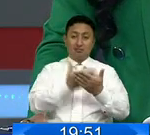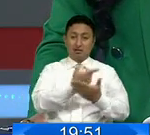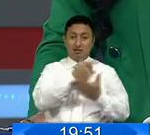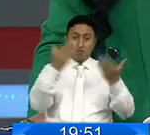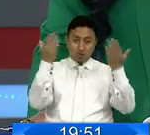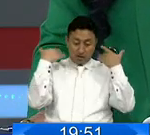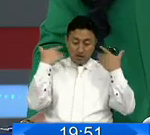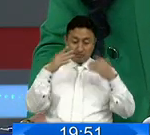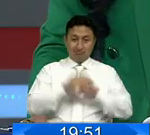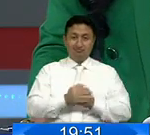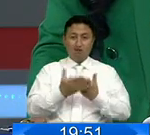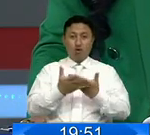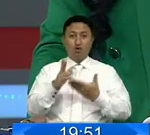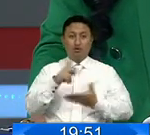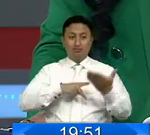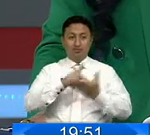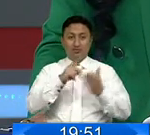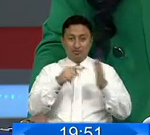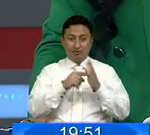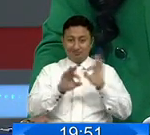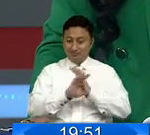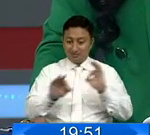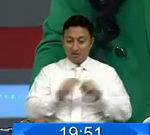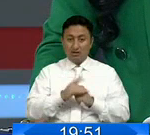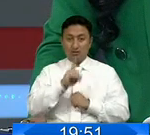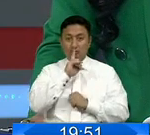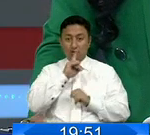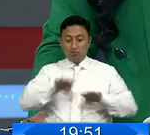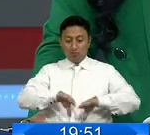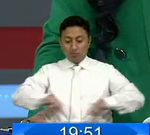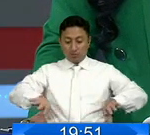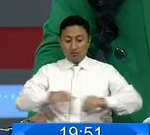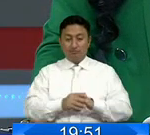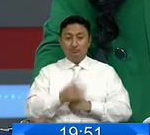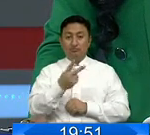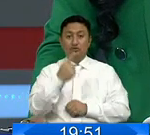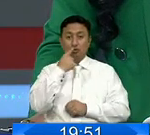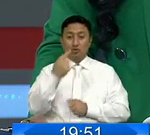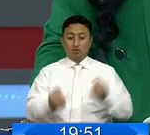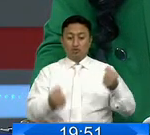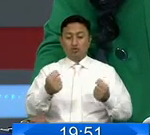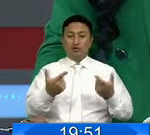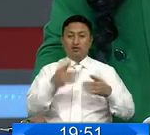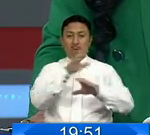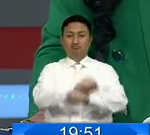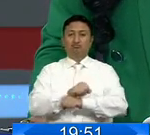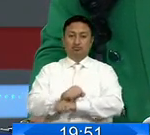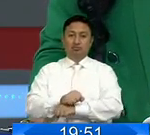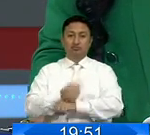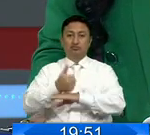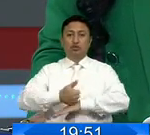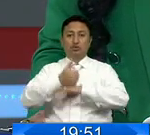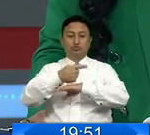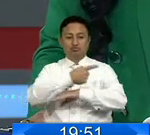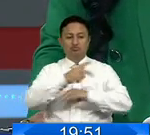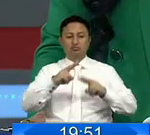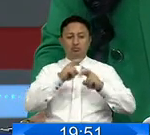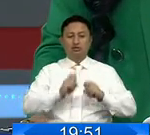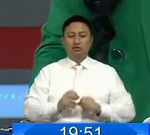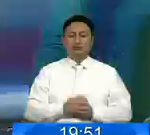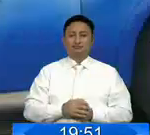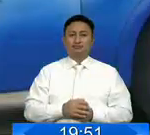de contrabando encaletada en techo y maletas. Los dos conductores quedaron detenidos y las autoridades investigan el